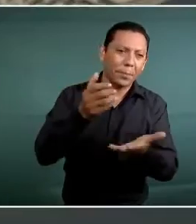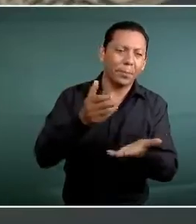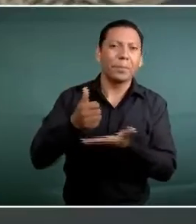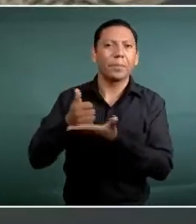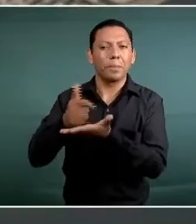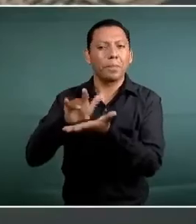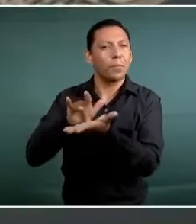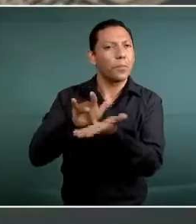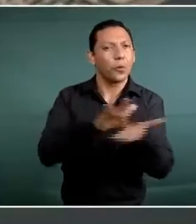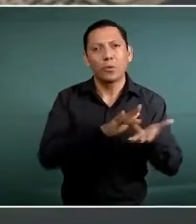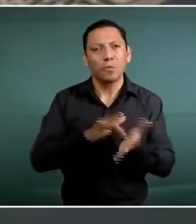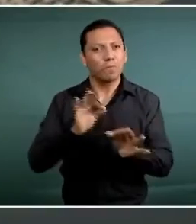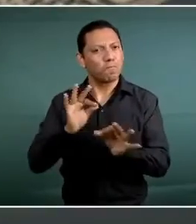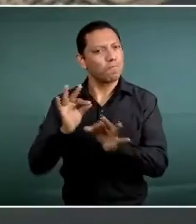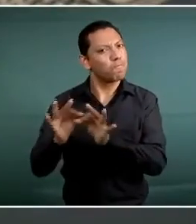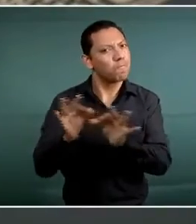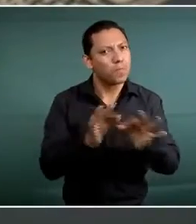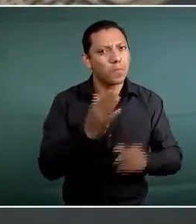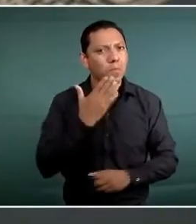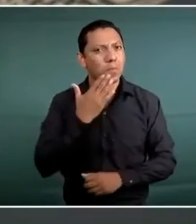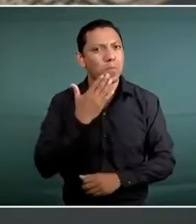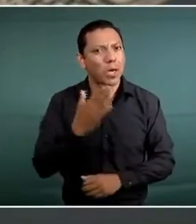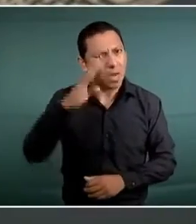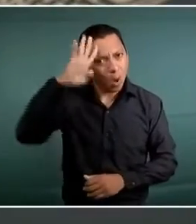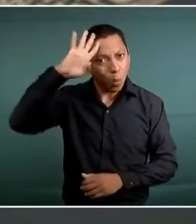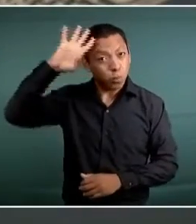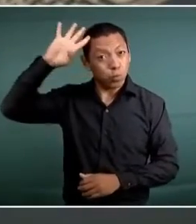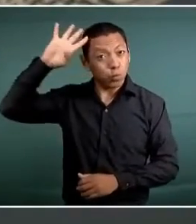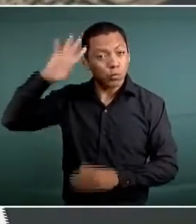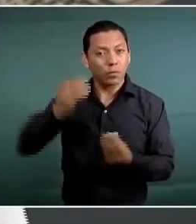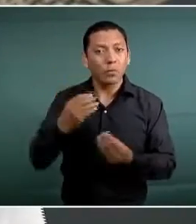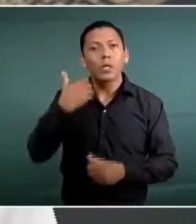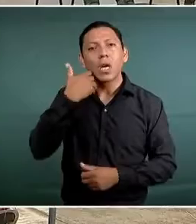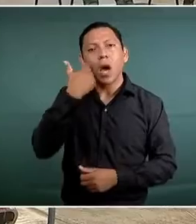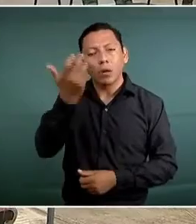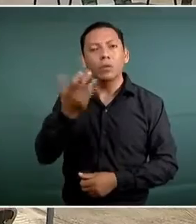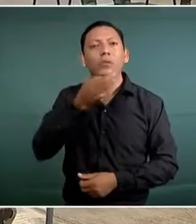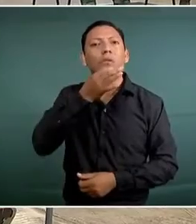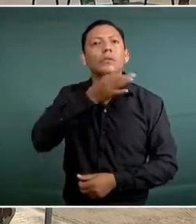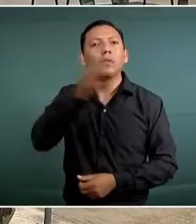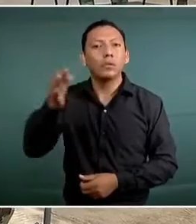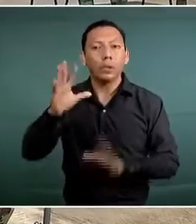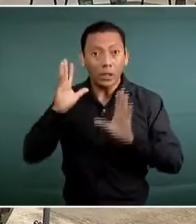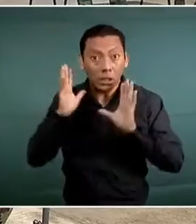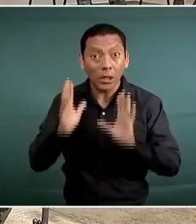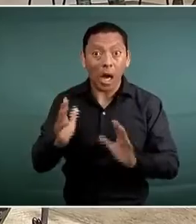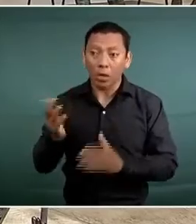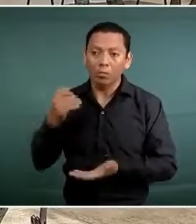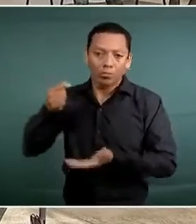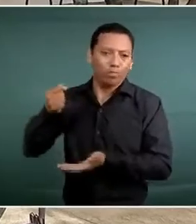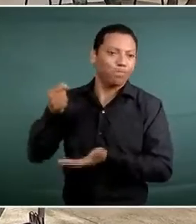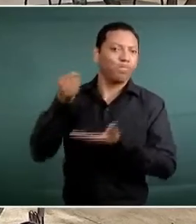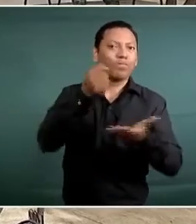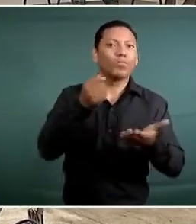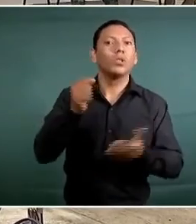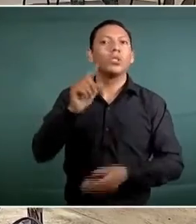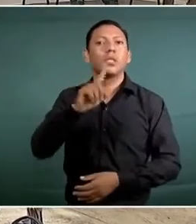extraordinaria. Quiero decirles que ya se distribuyeron